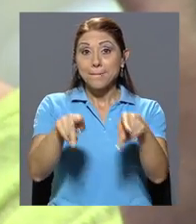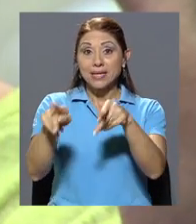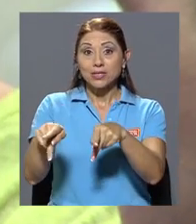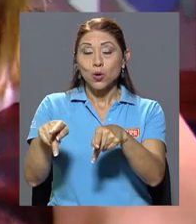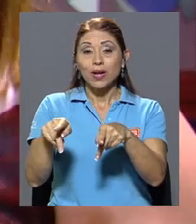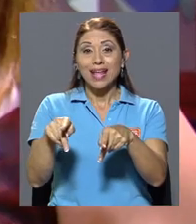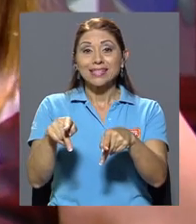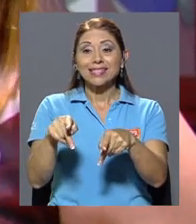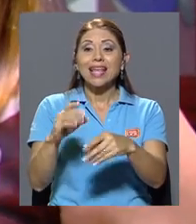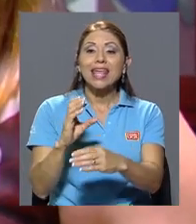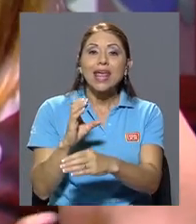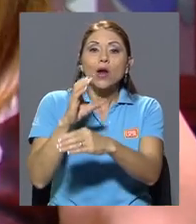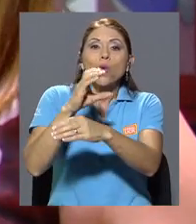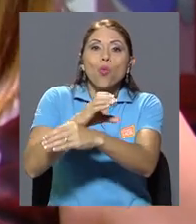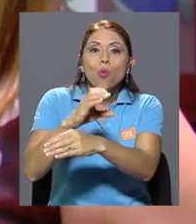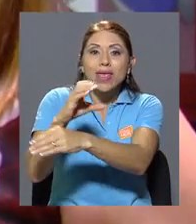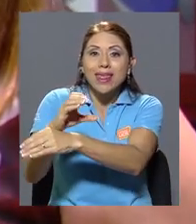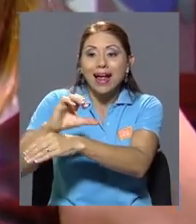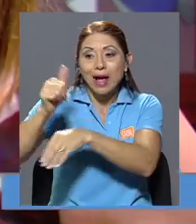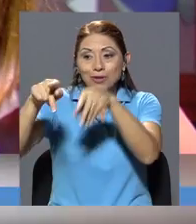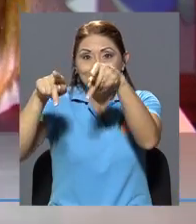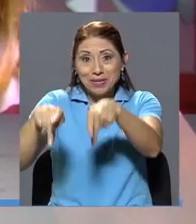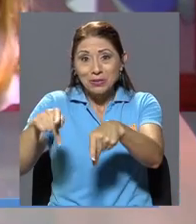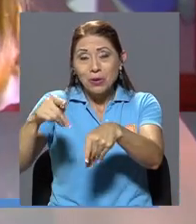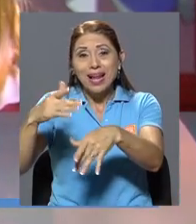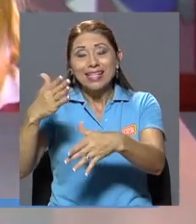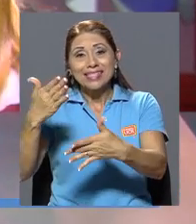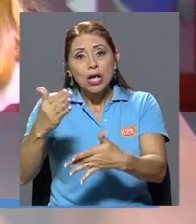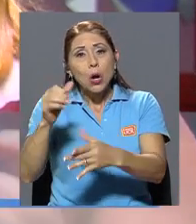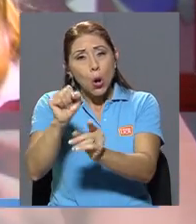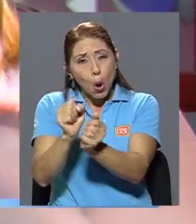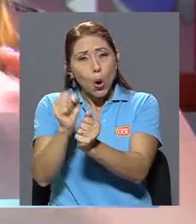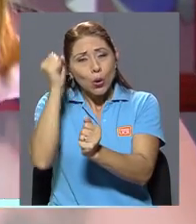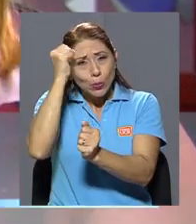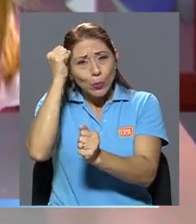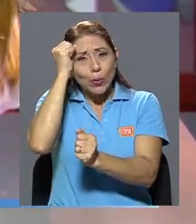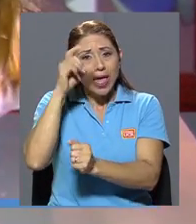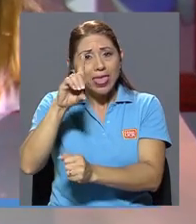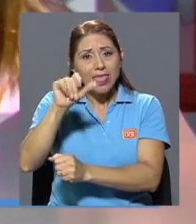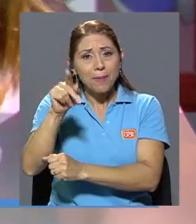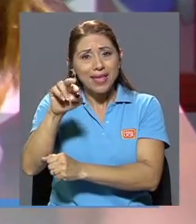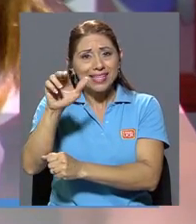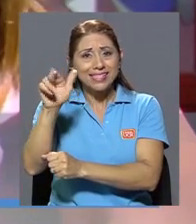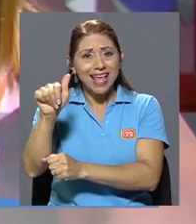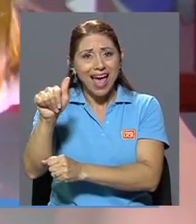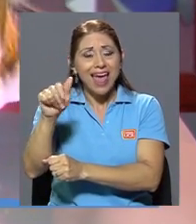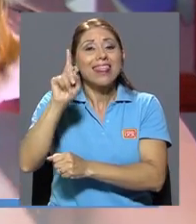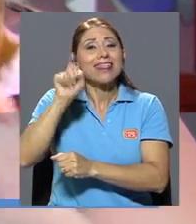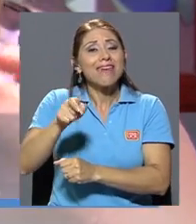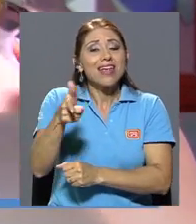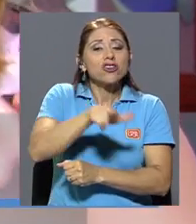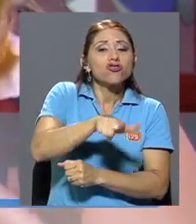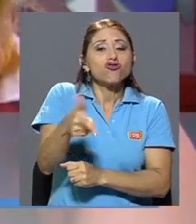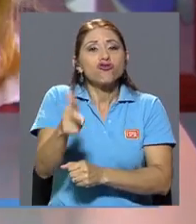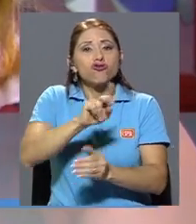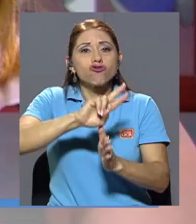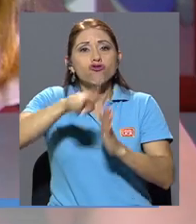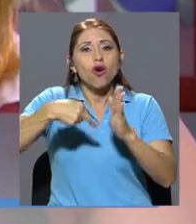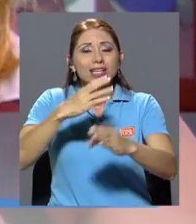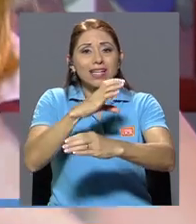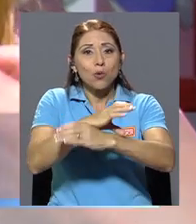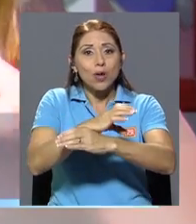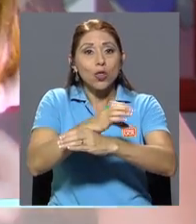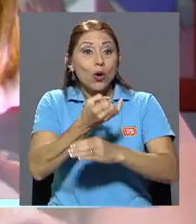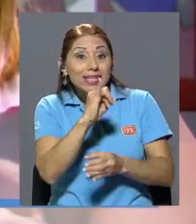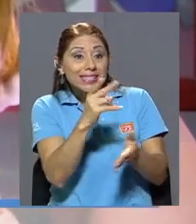que cuidan de pacientes con demencia, que traten de hacer roles de cuidado a esos hijos, que si contratan a un